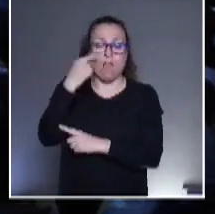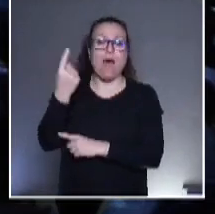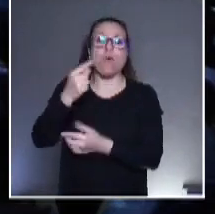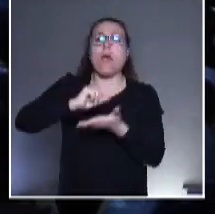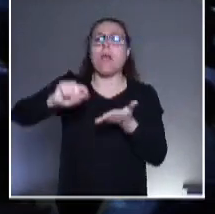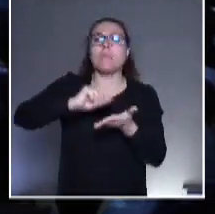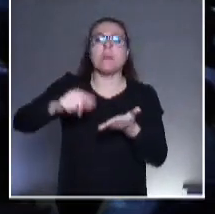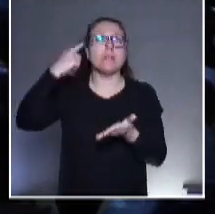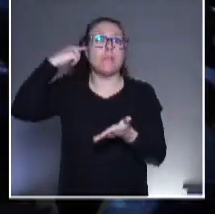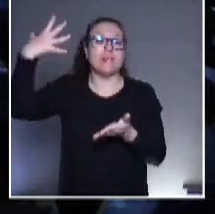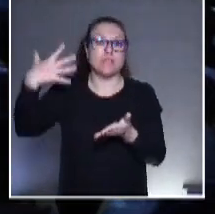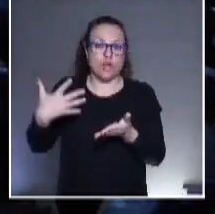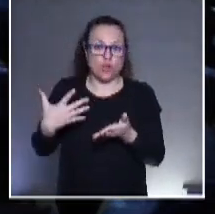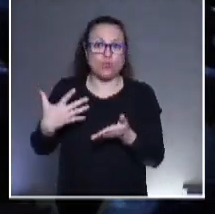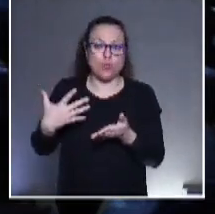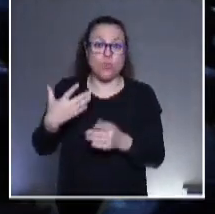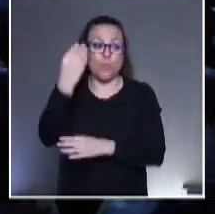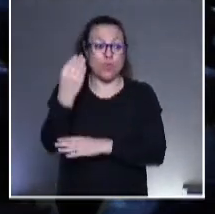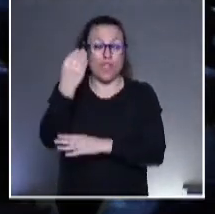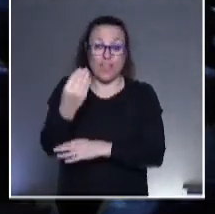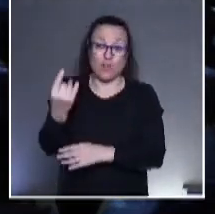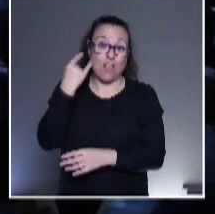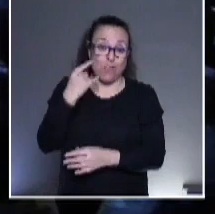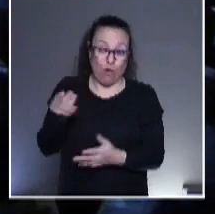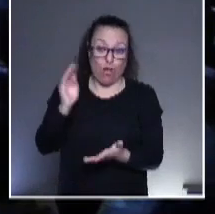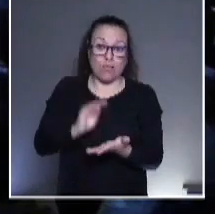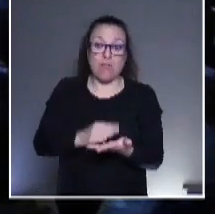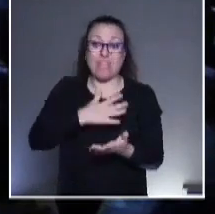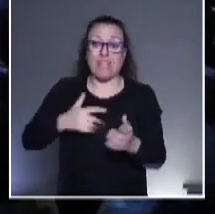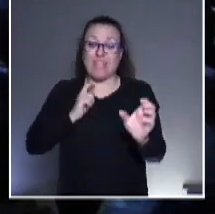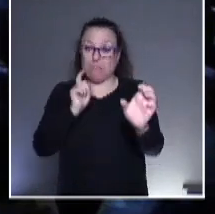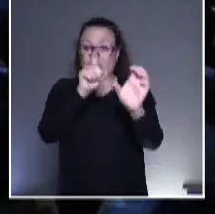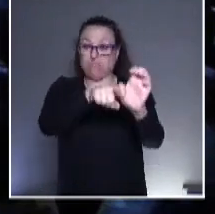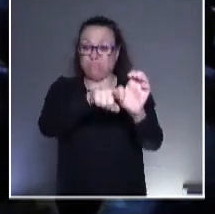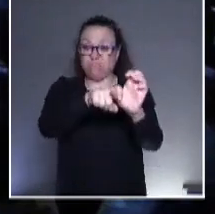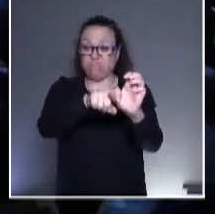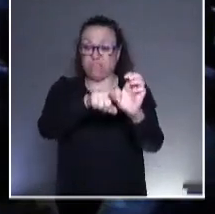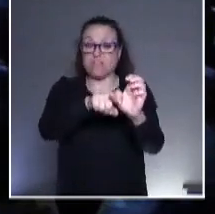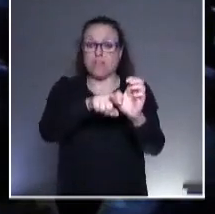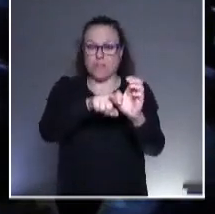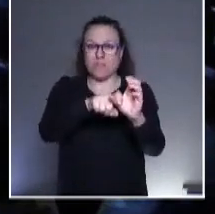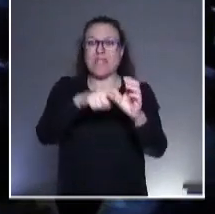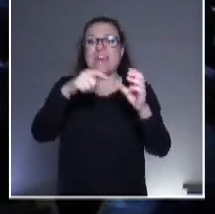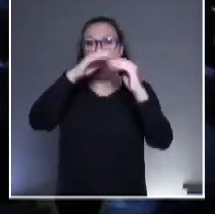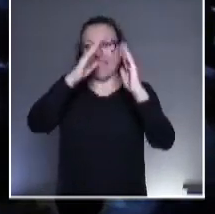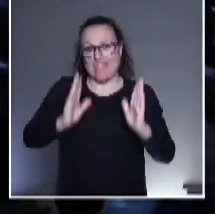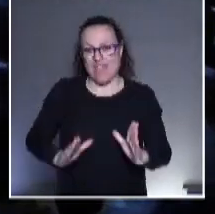gabinete muy prestigioso. De nuevo, muñequitos azules, que quiere decir que pertenecen, como sabéis, a entidades